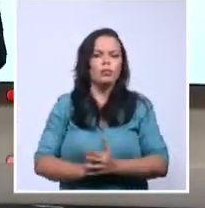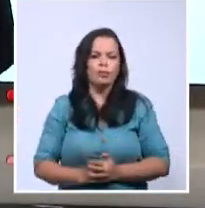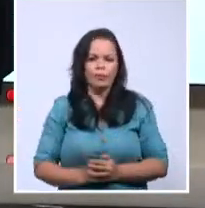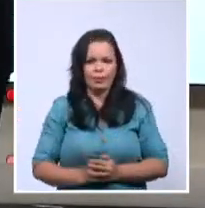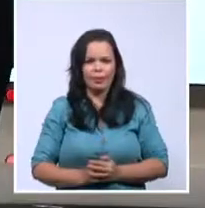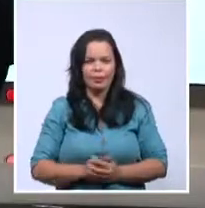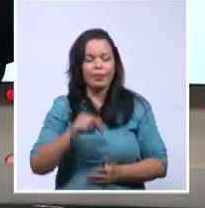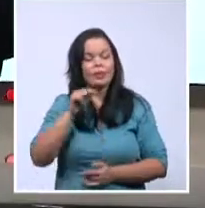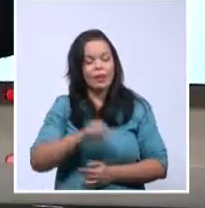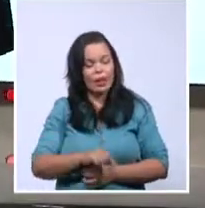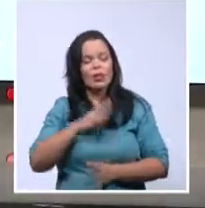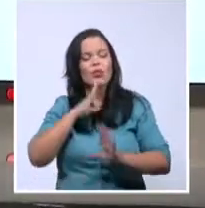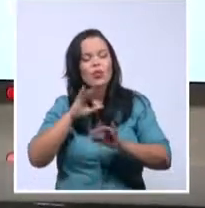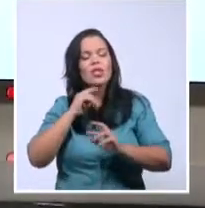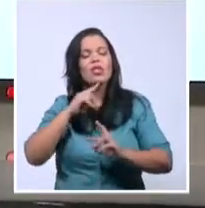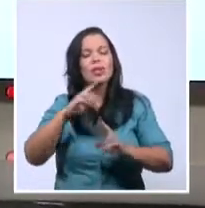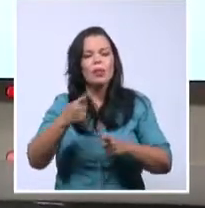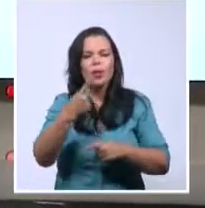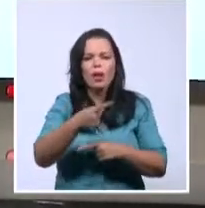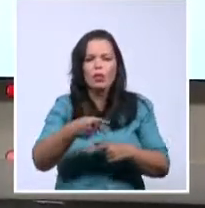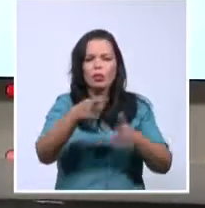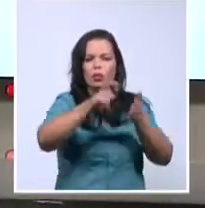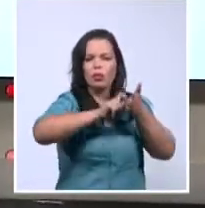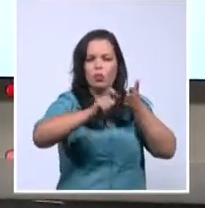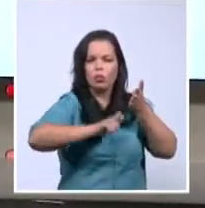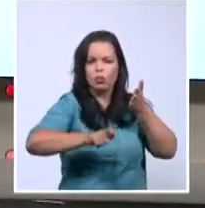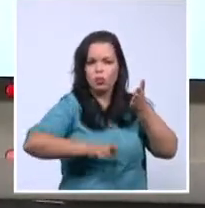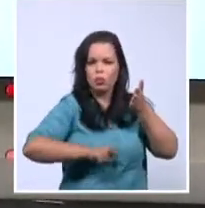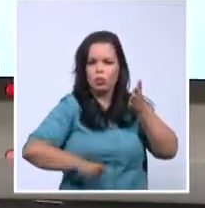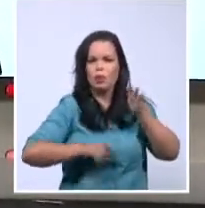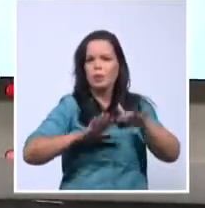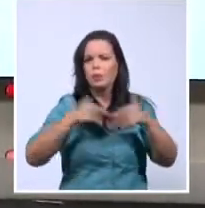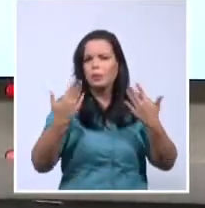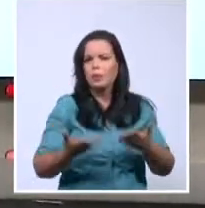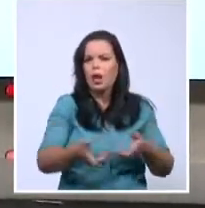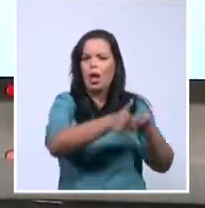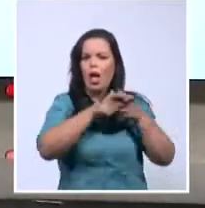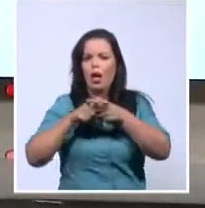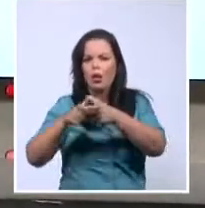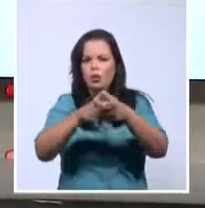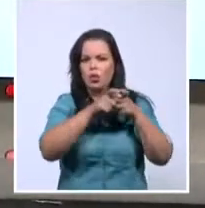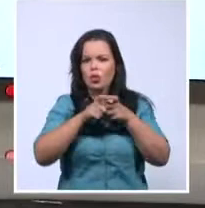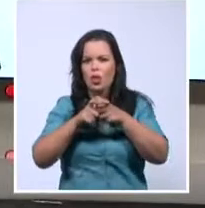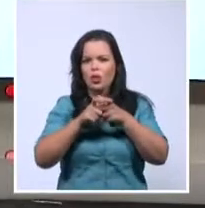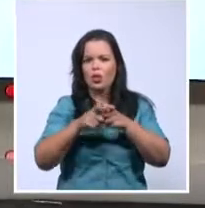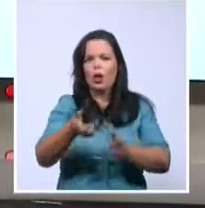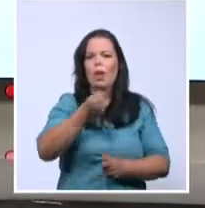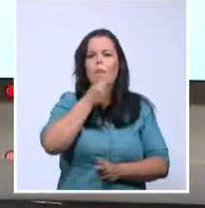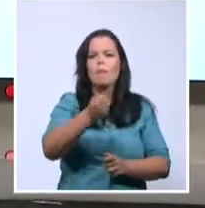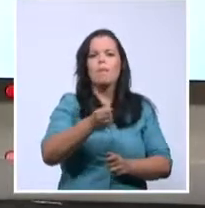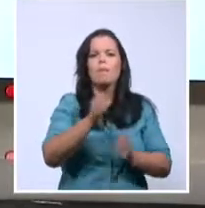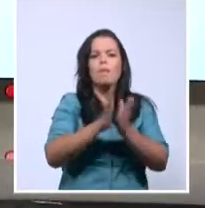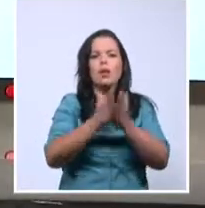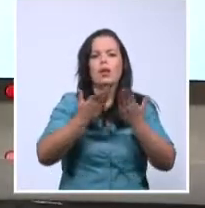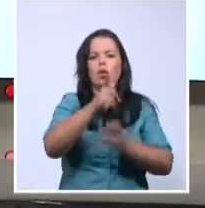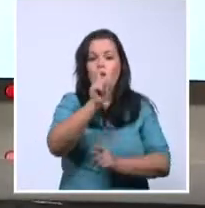de la organización que agrupa a los periodistas en Cuba. Pero aquí hay una vertiente que no es solo la de los medios, es una vertiente que